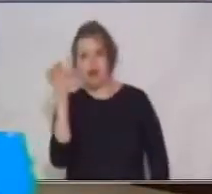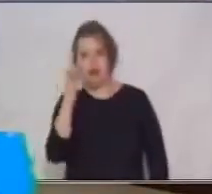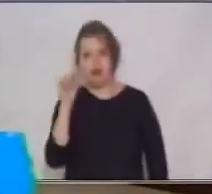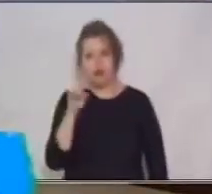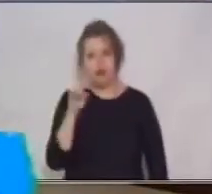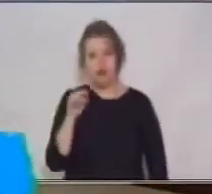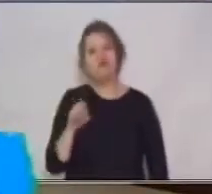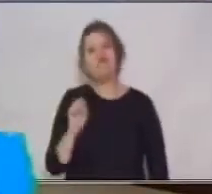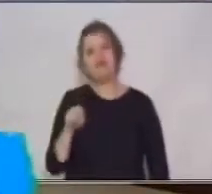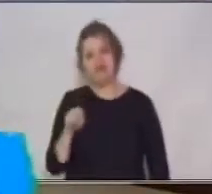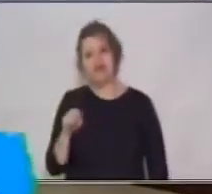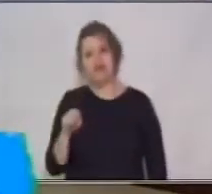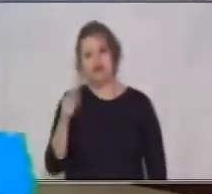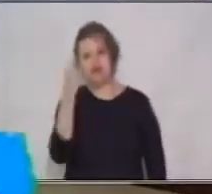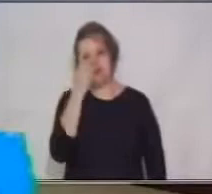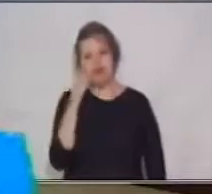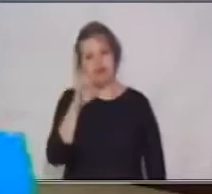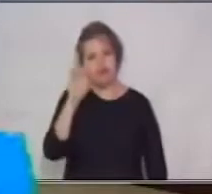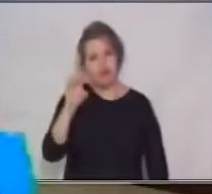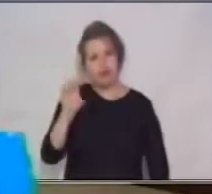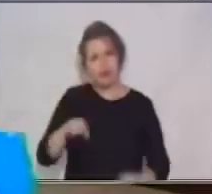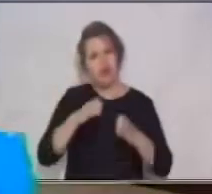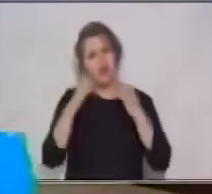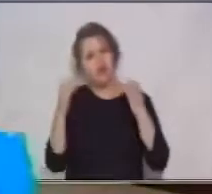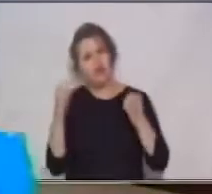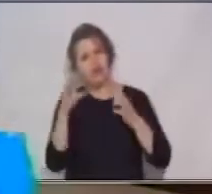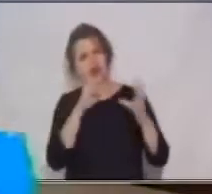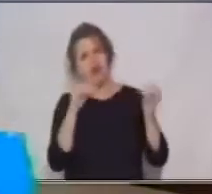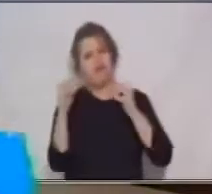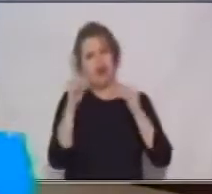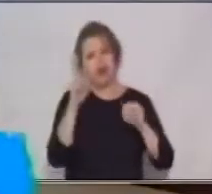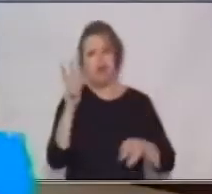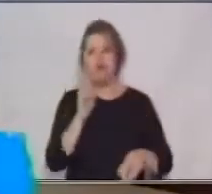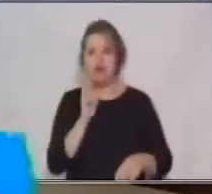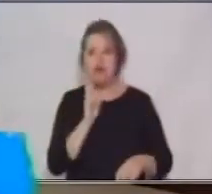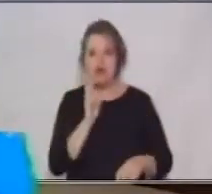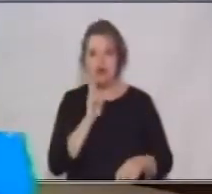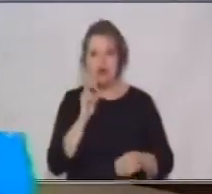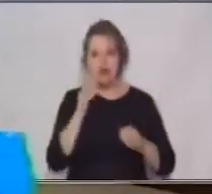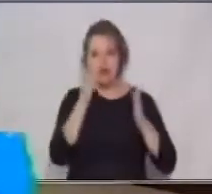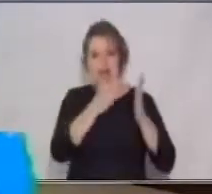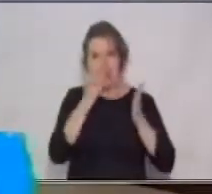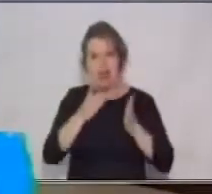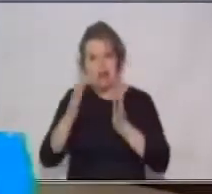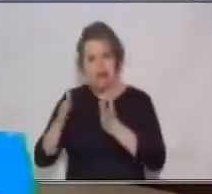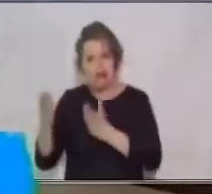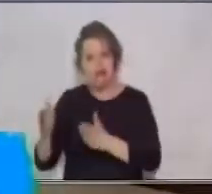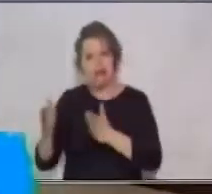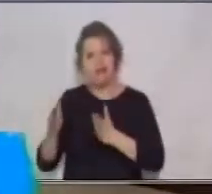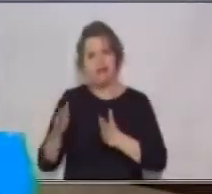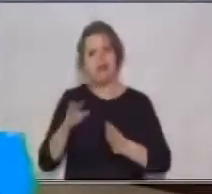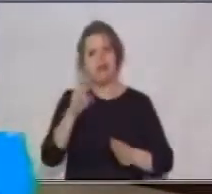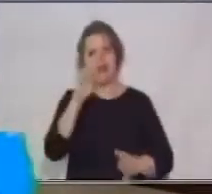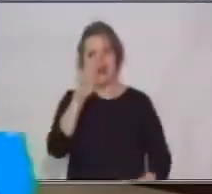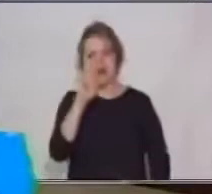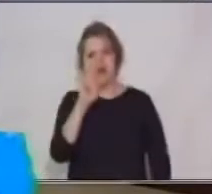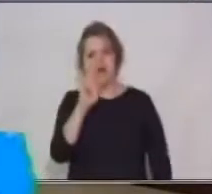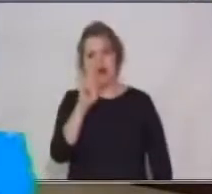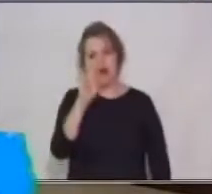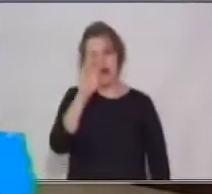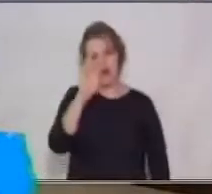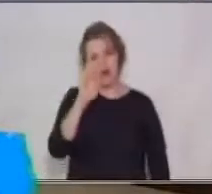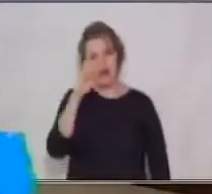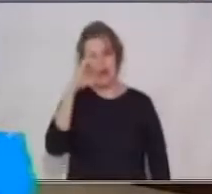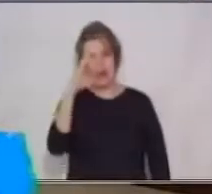Ahora bien, ¿qué podemos hablar entonces de estos verbos y la clasificación dentro de los verbos recíprocos? Como